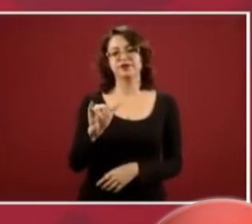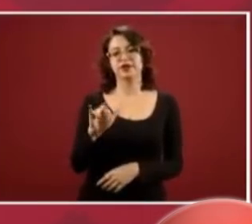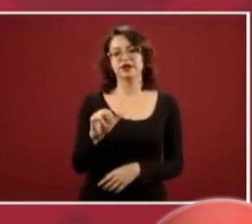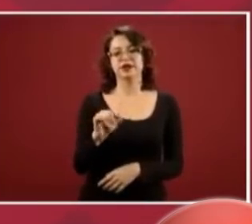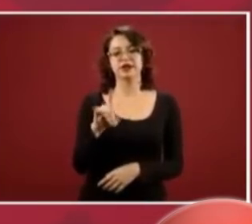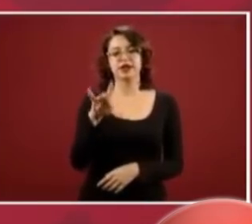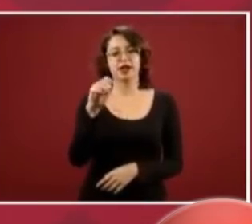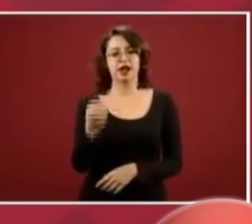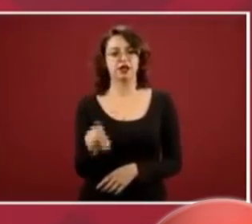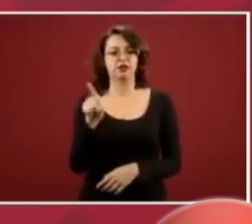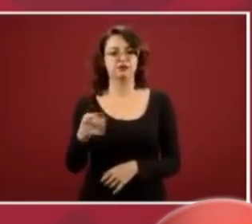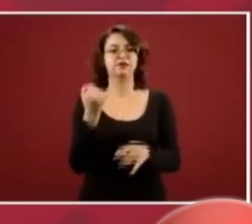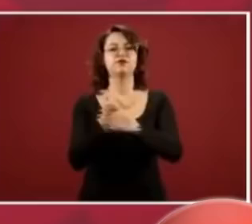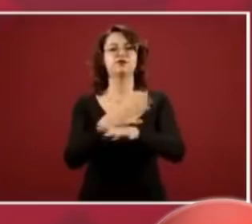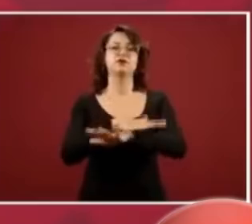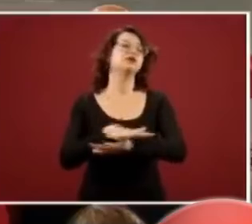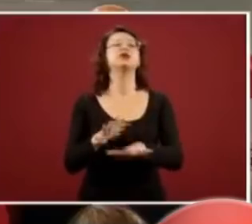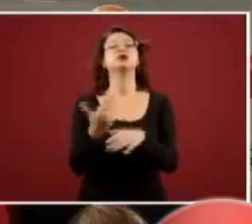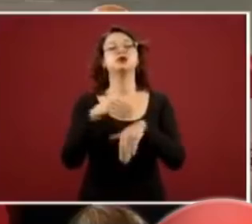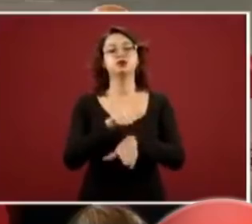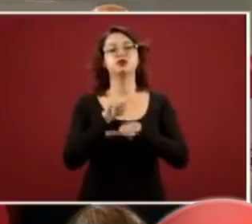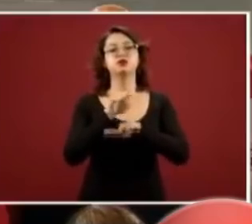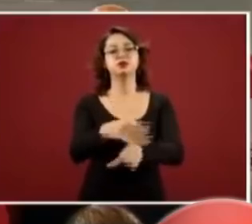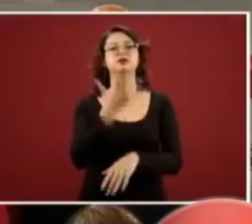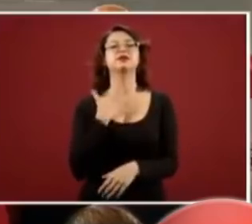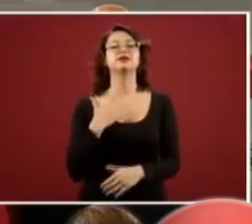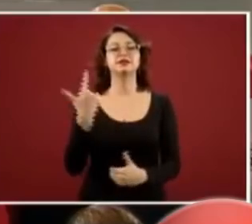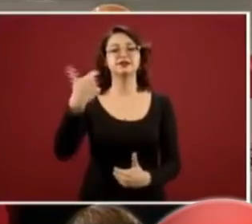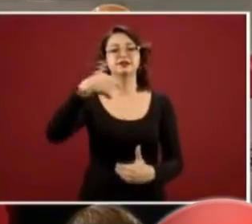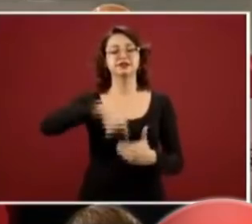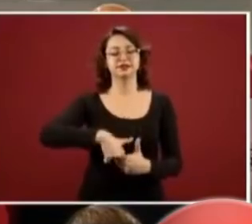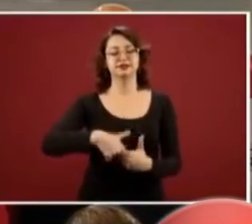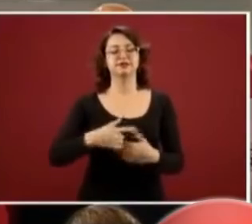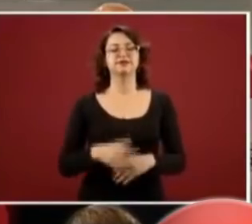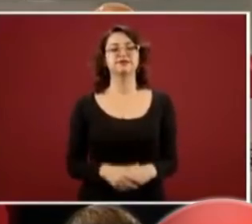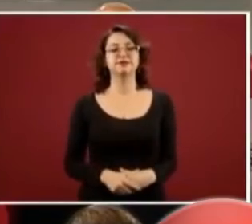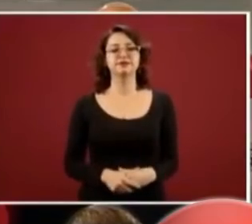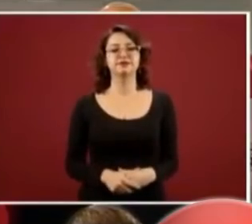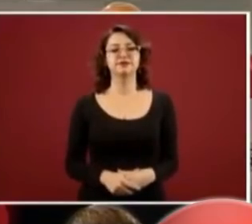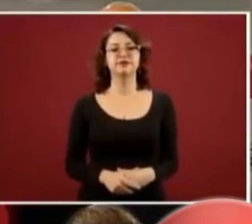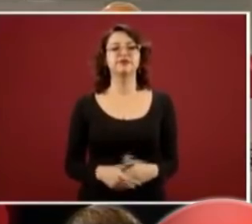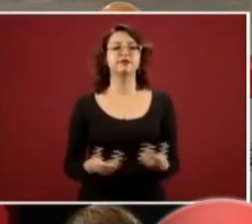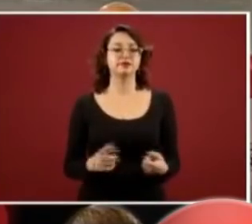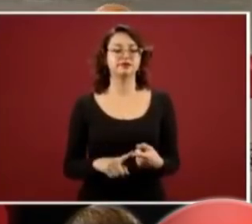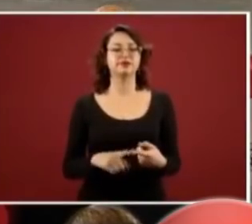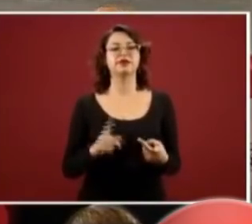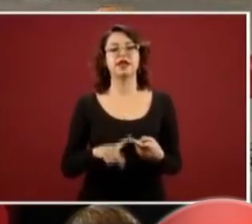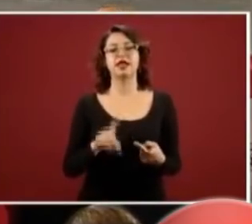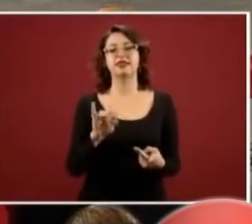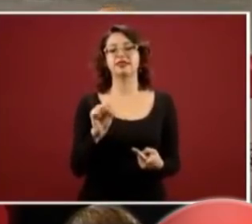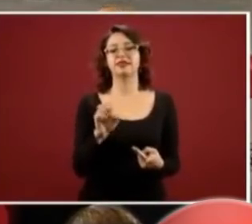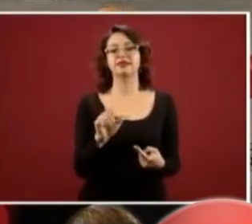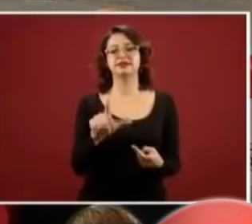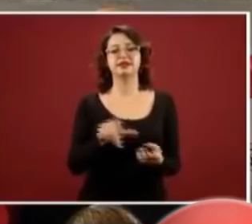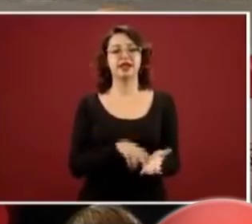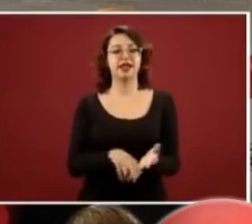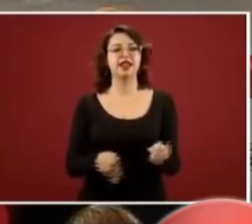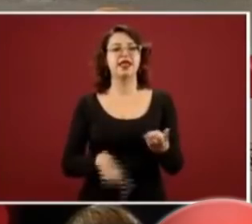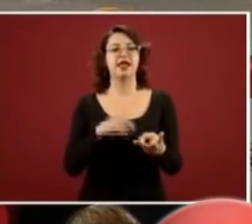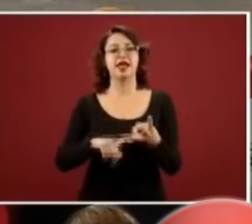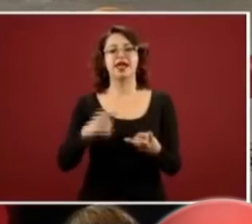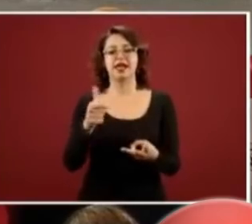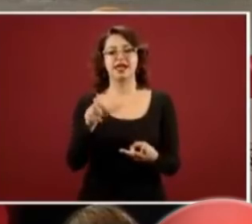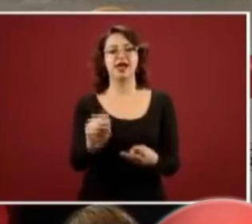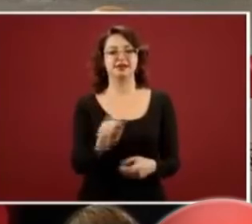informarnos sobre los precios de las gasolinas y del diésel y del gas.